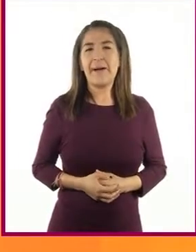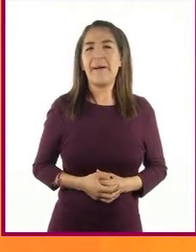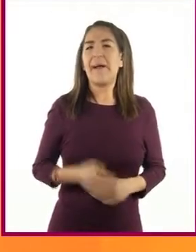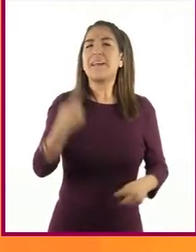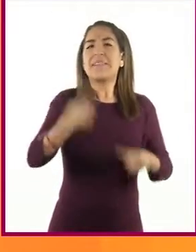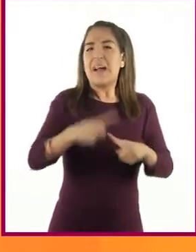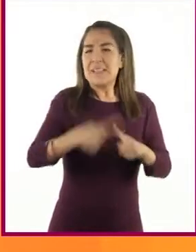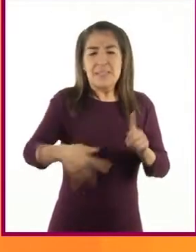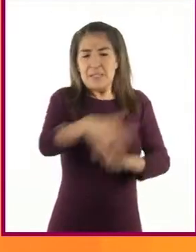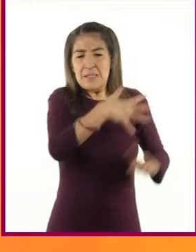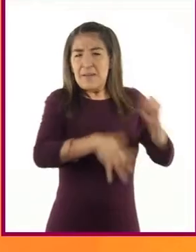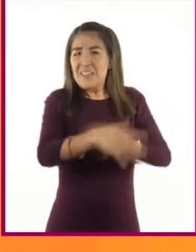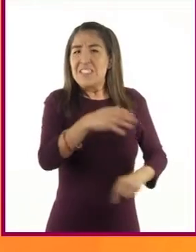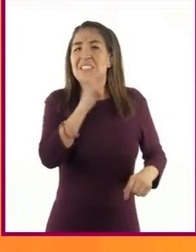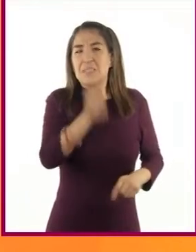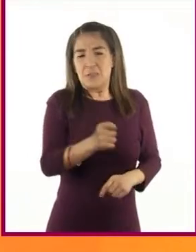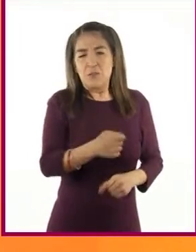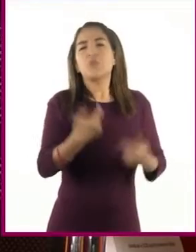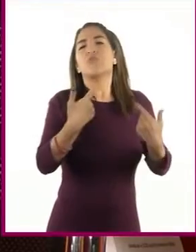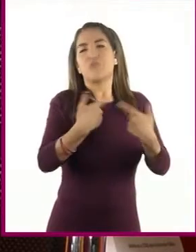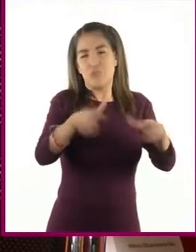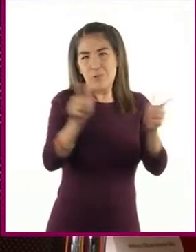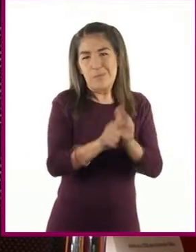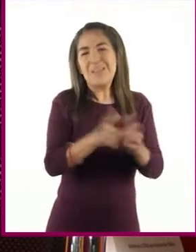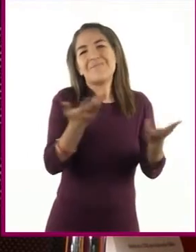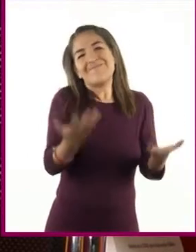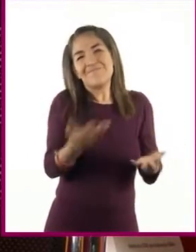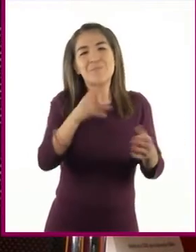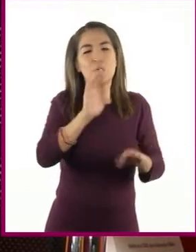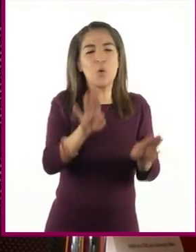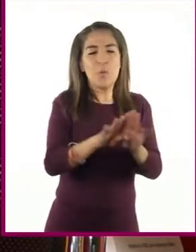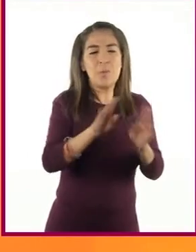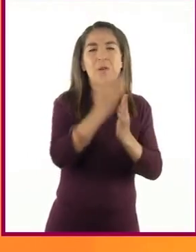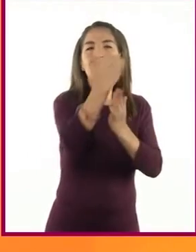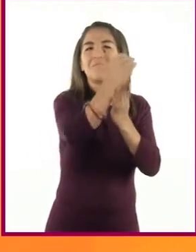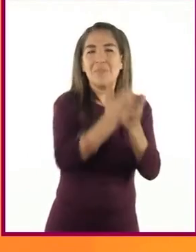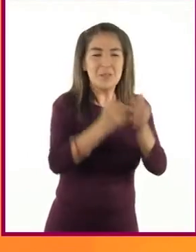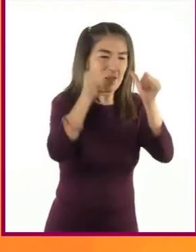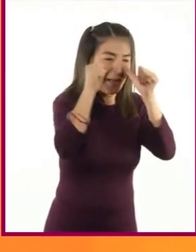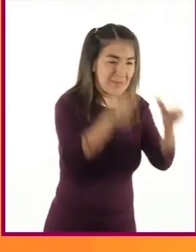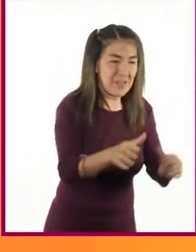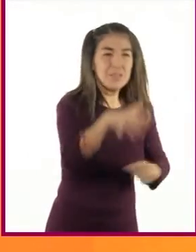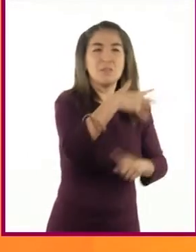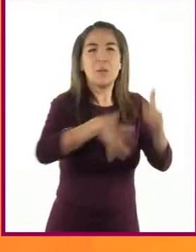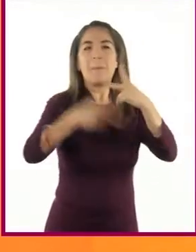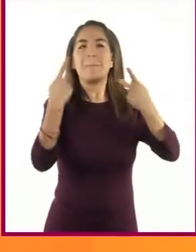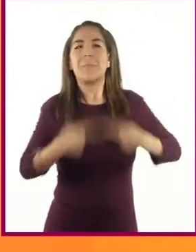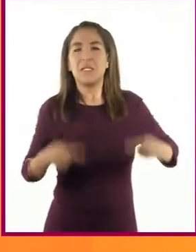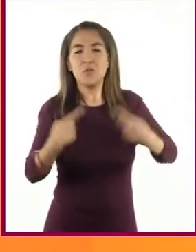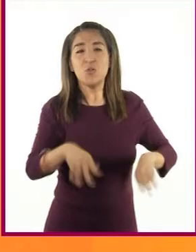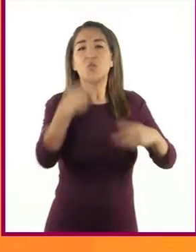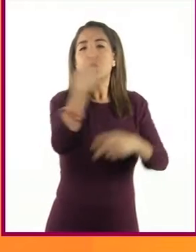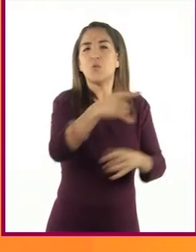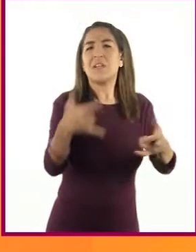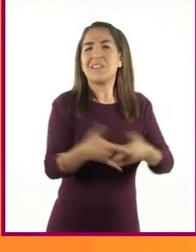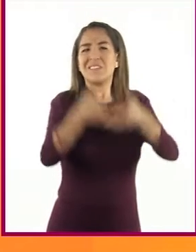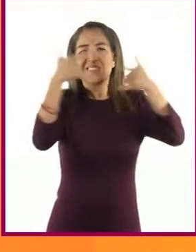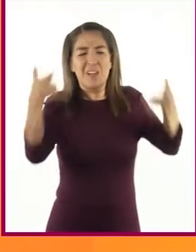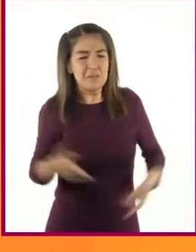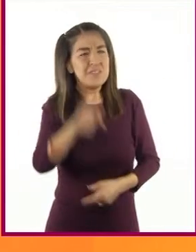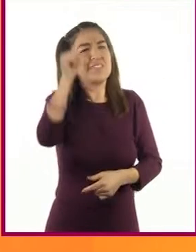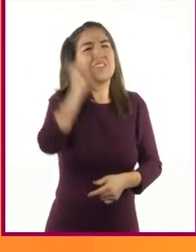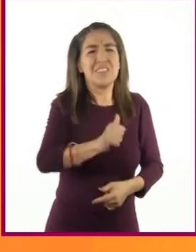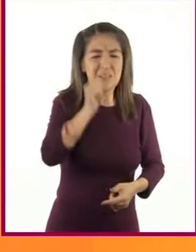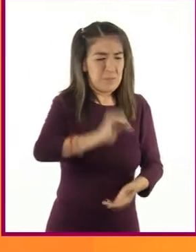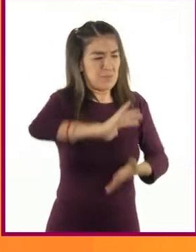Afecta particularmente a grupos en desventaja. Esto incluye a grupos que históricamente han sido